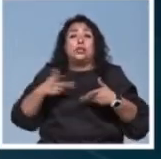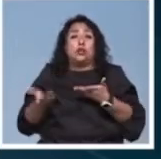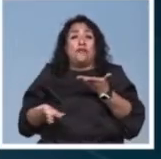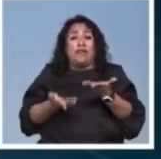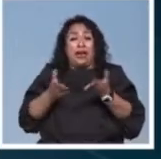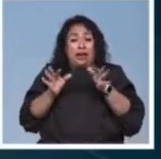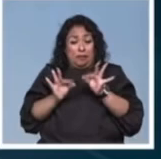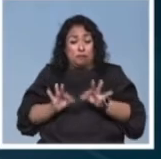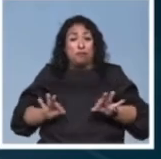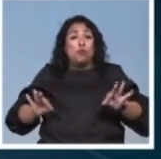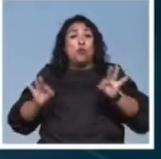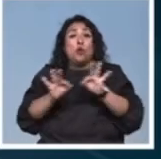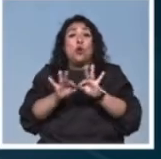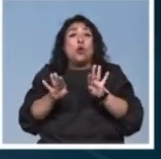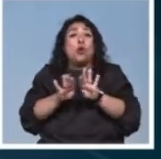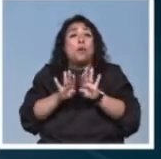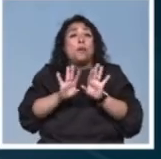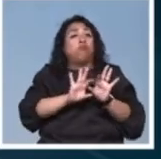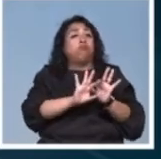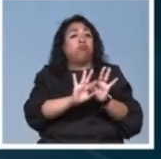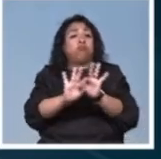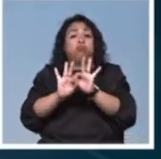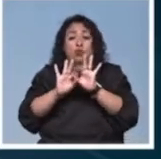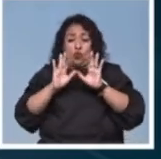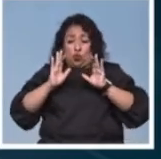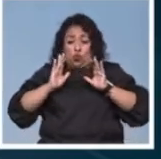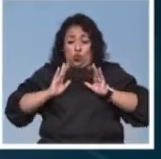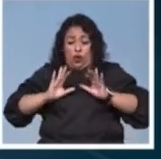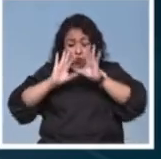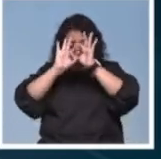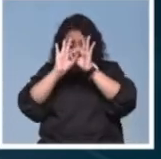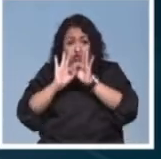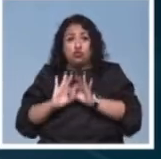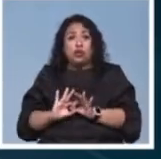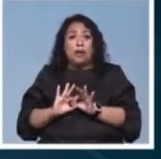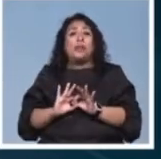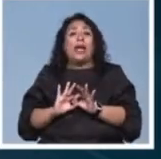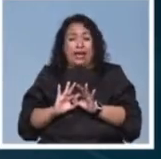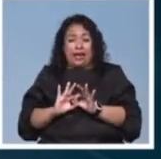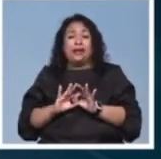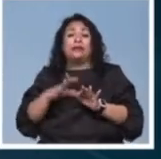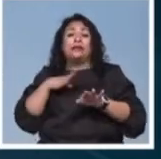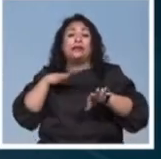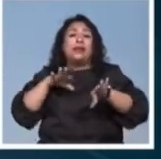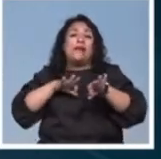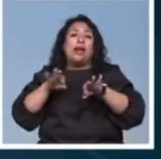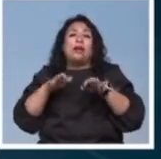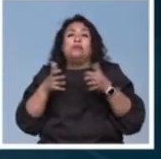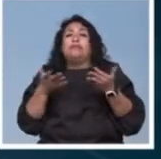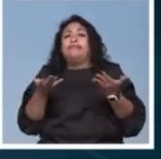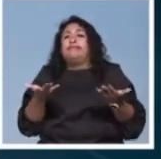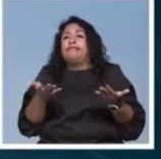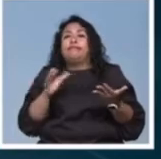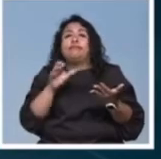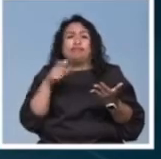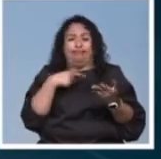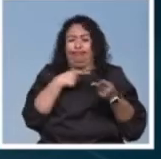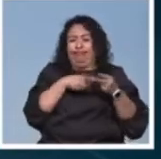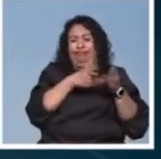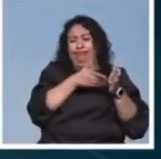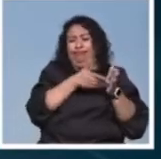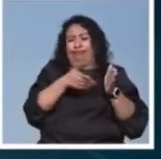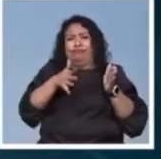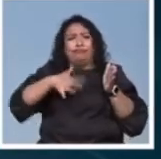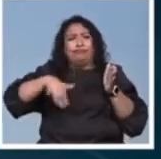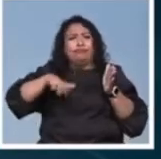que es la armonía corporal de su cuerpo. Estamos trabajando básicamente desde el principio,